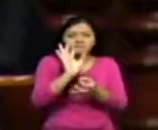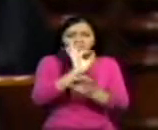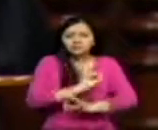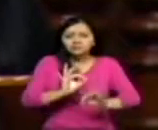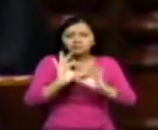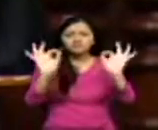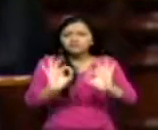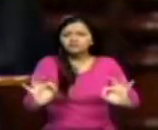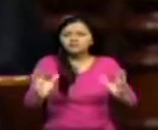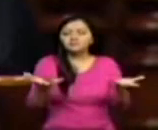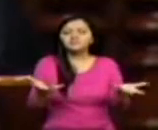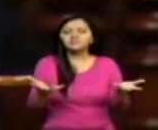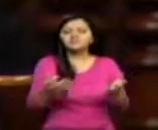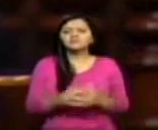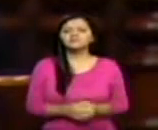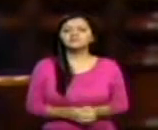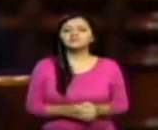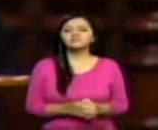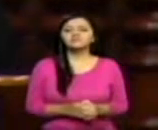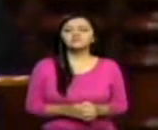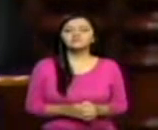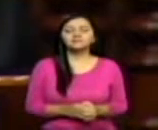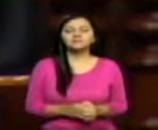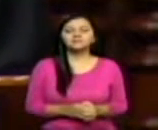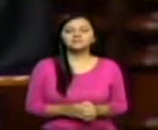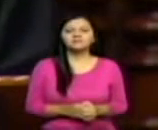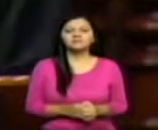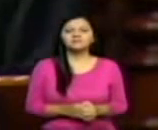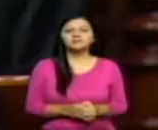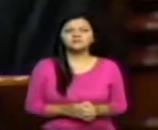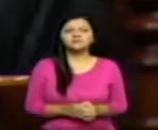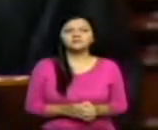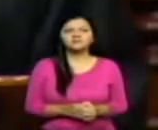de seguridad social o salud de calidad.